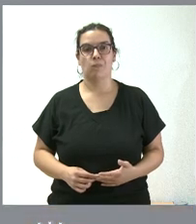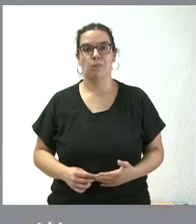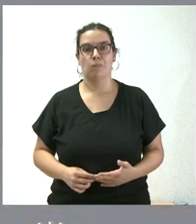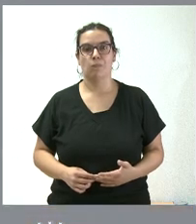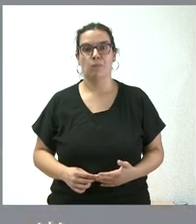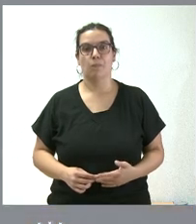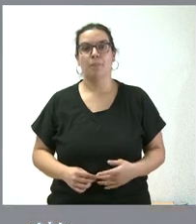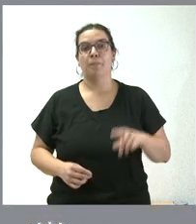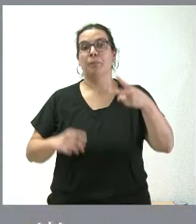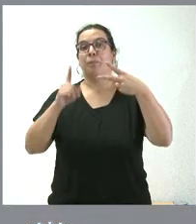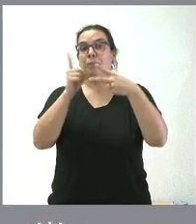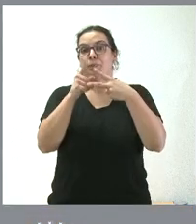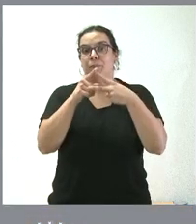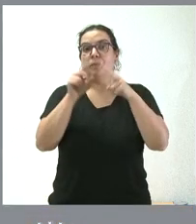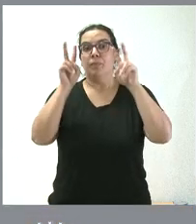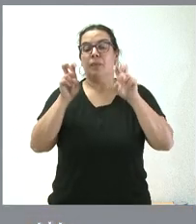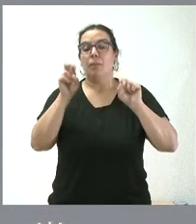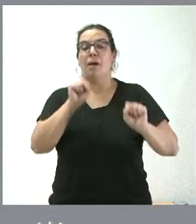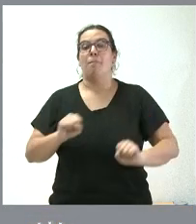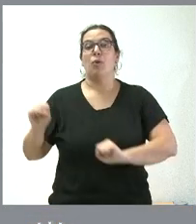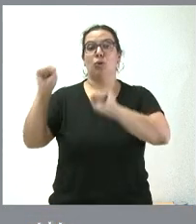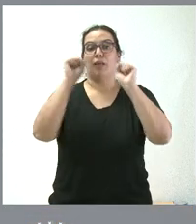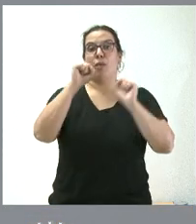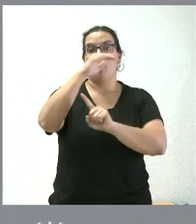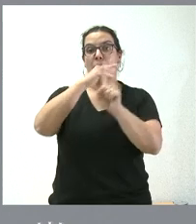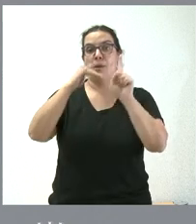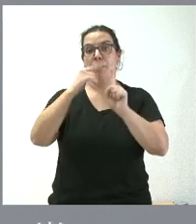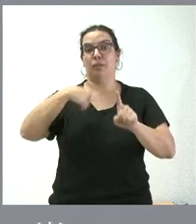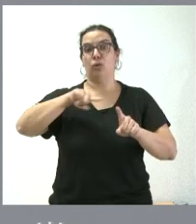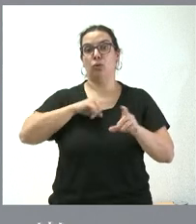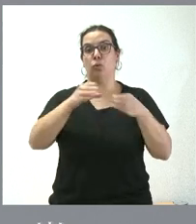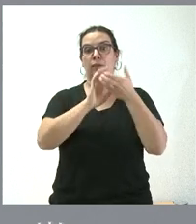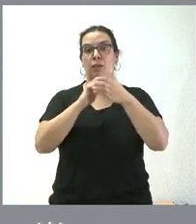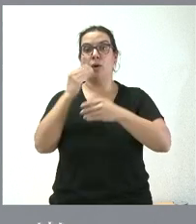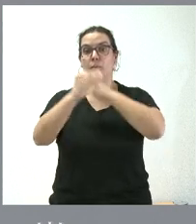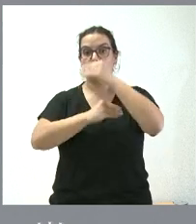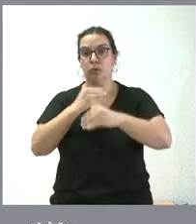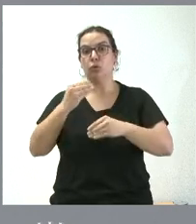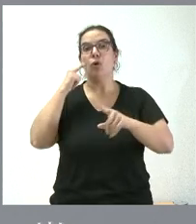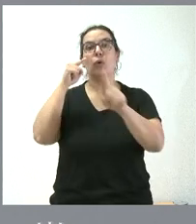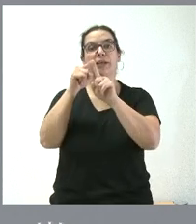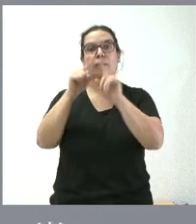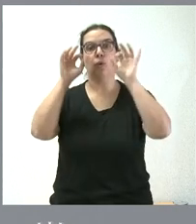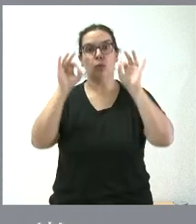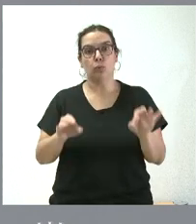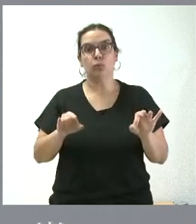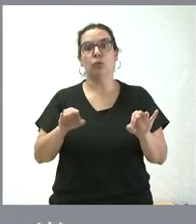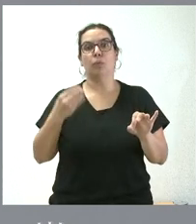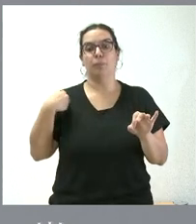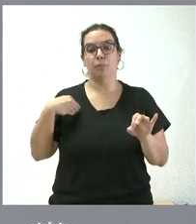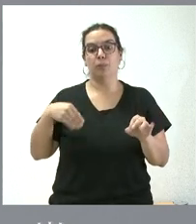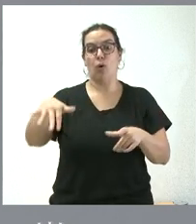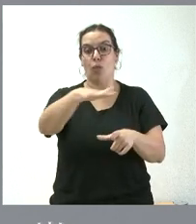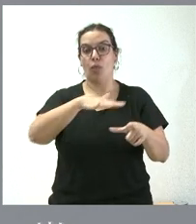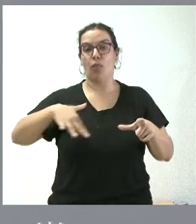la primera que usted plantea la medida de protección medioambiental que se ha planteado por parte de la junta de castill León tiene que ver precisamente por favorecer la biodiversidad de la